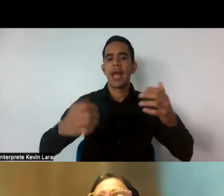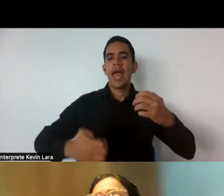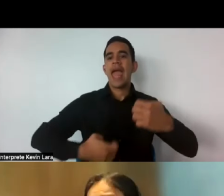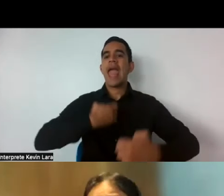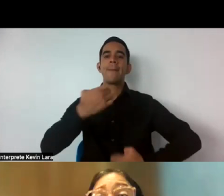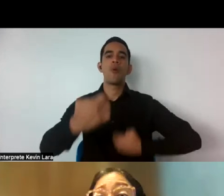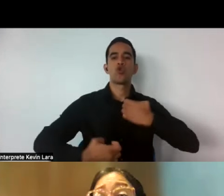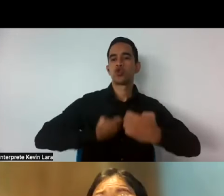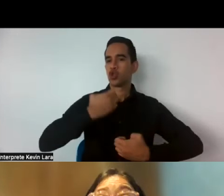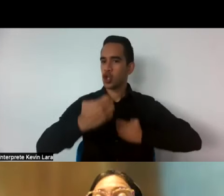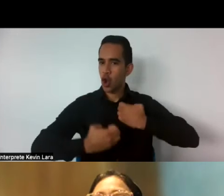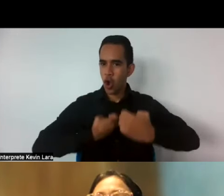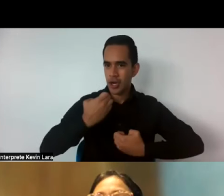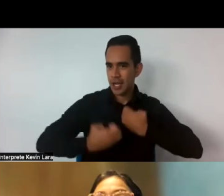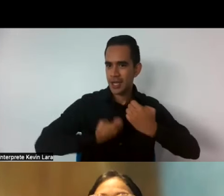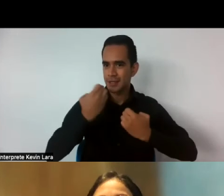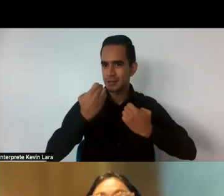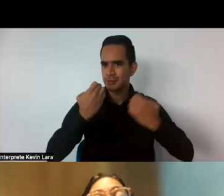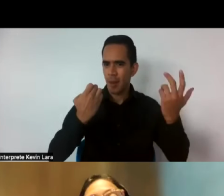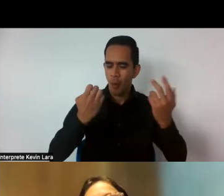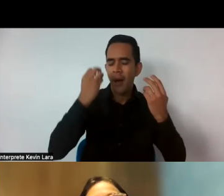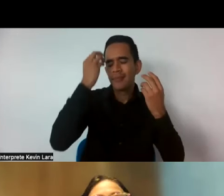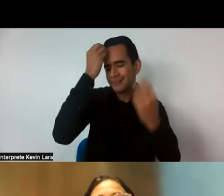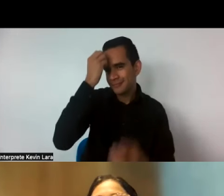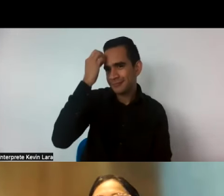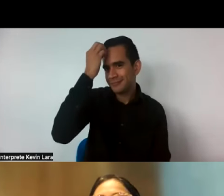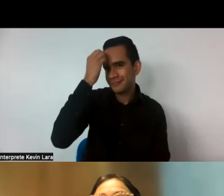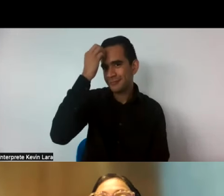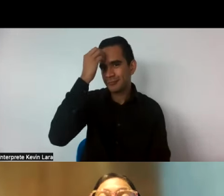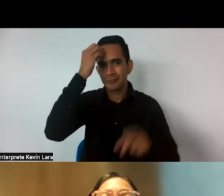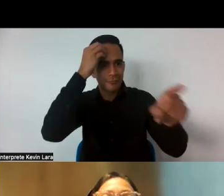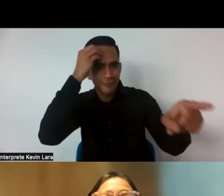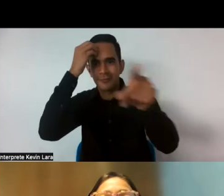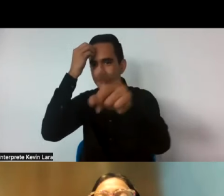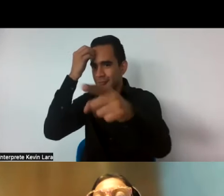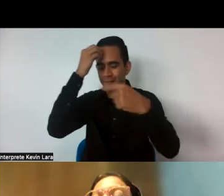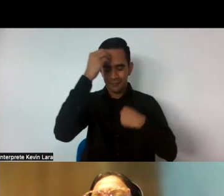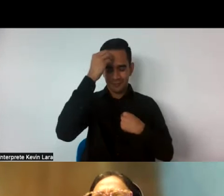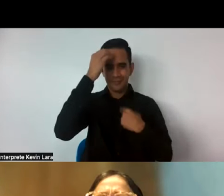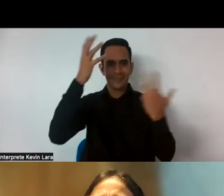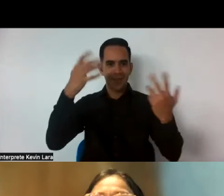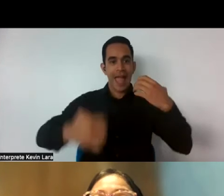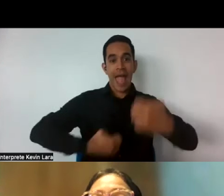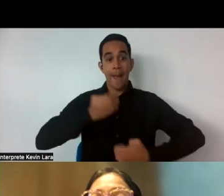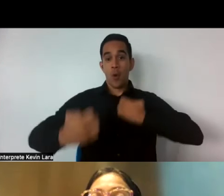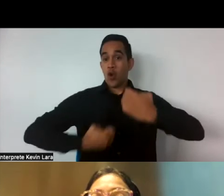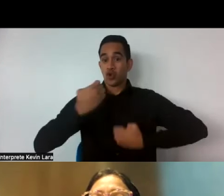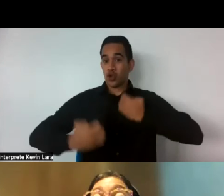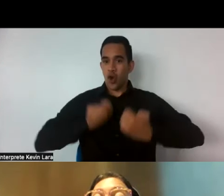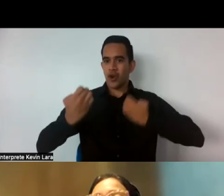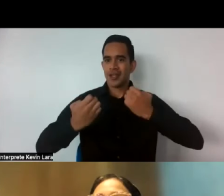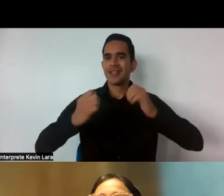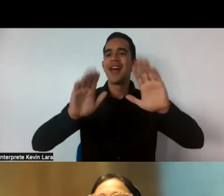estar reflexionando juntos, ¿sí? Y si vamos a estar hablando de las emociones, a mí me encantaría